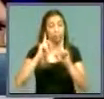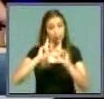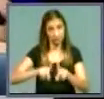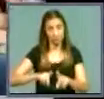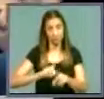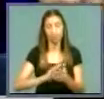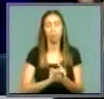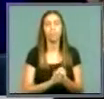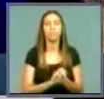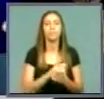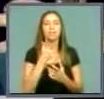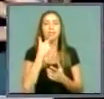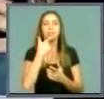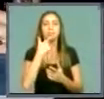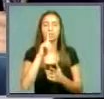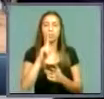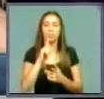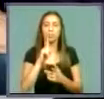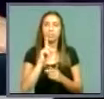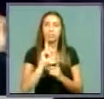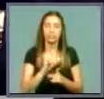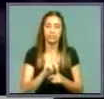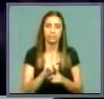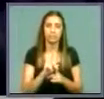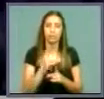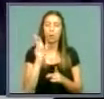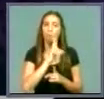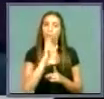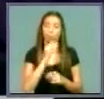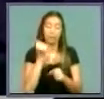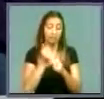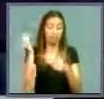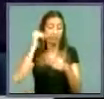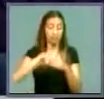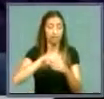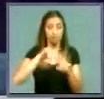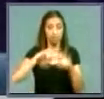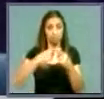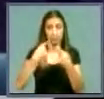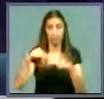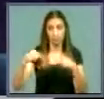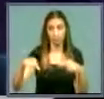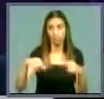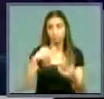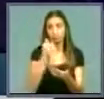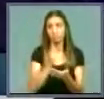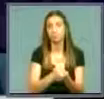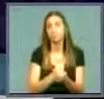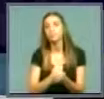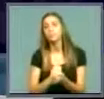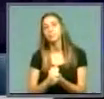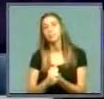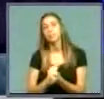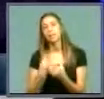para nosotras. Y San Luis ha sido pionero también en el rol de la mujer dentro de la política y ocupando diferentes cargos. Y ha sido pionera